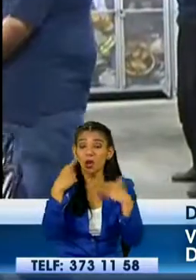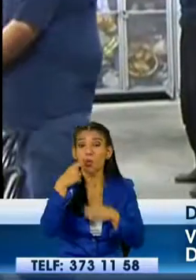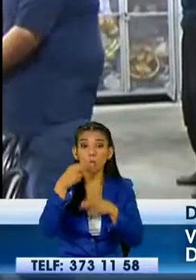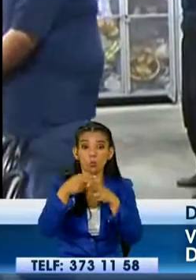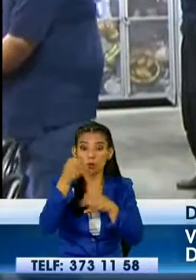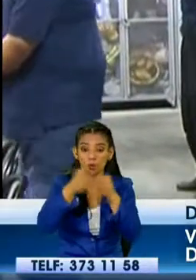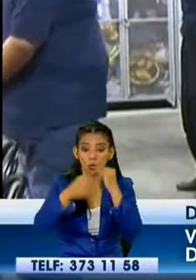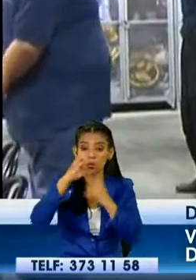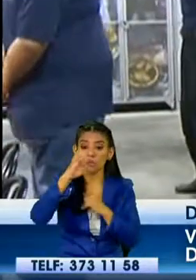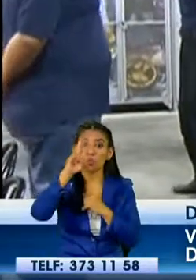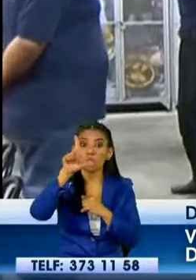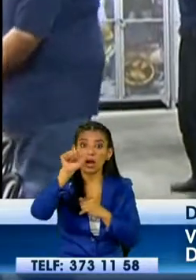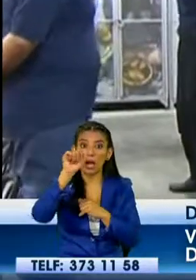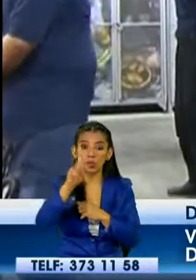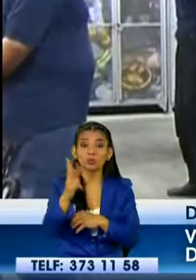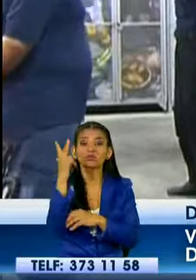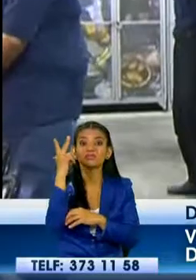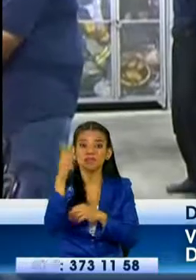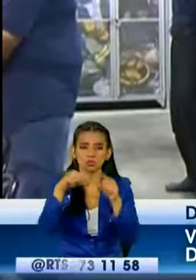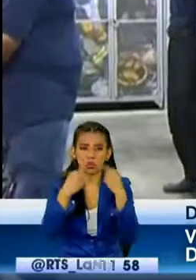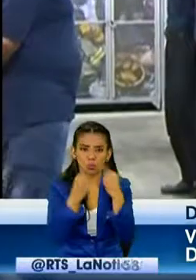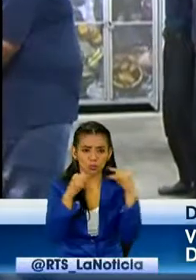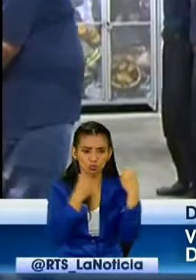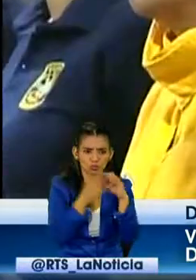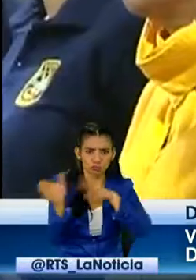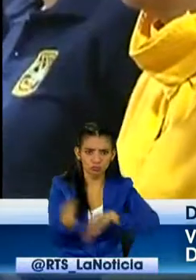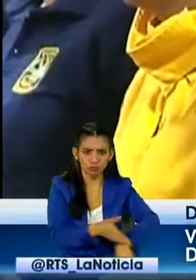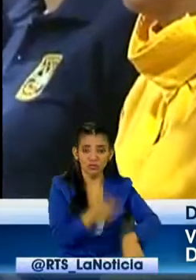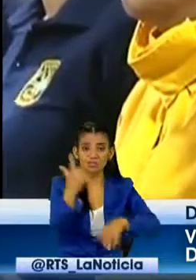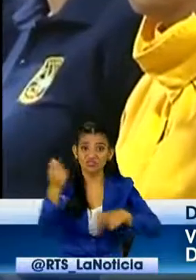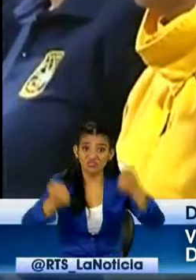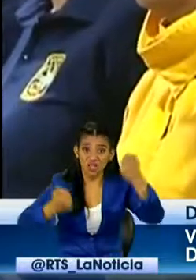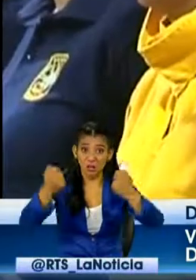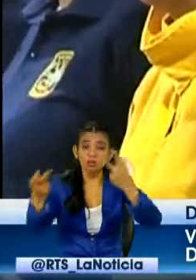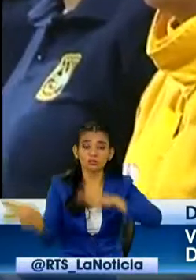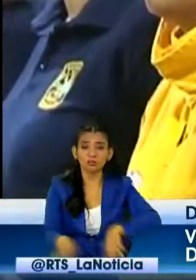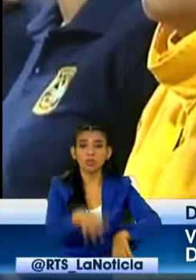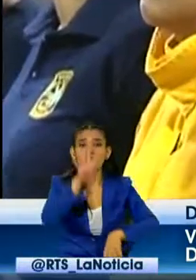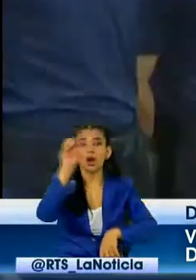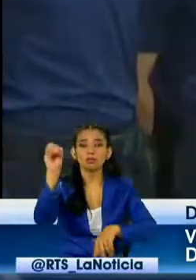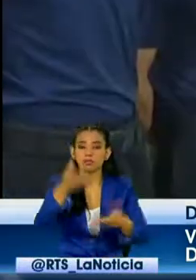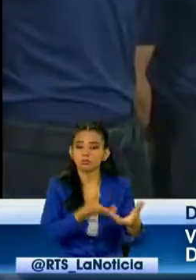destinó 3 unidades de combate contra incendios, 3 vehículos logísticos y 40 bomberos.